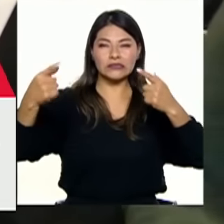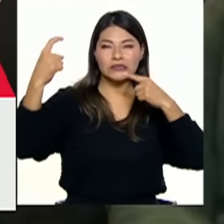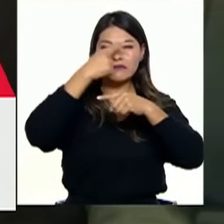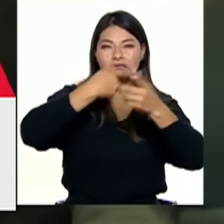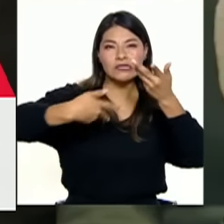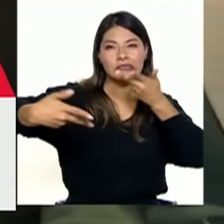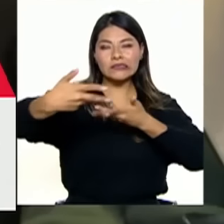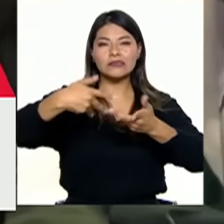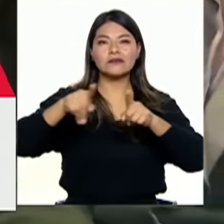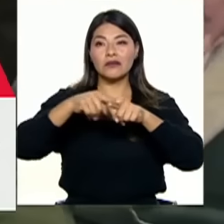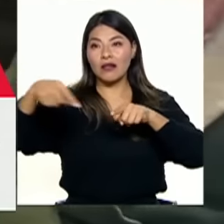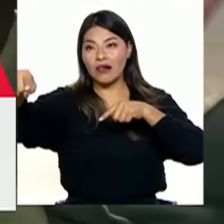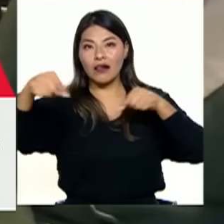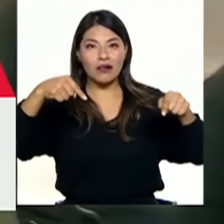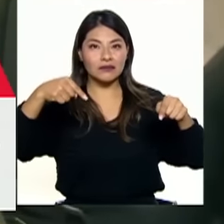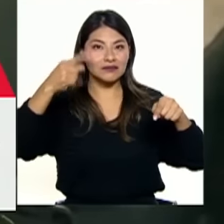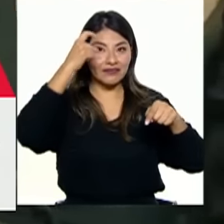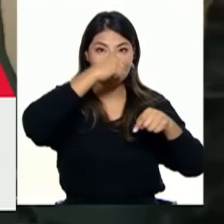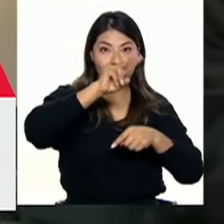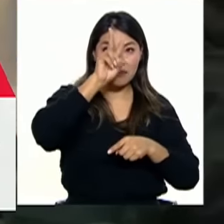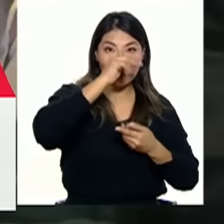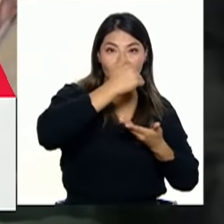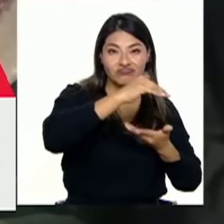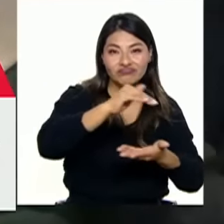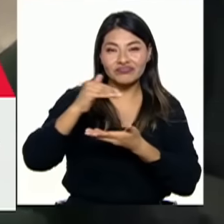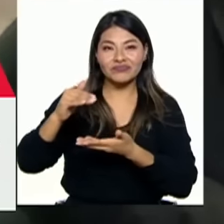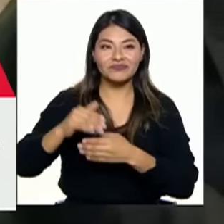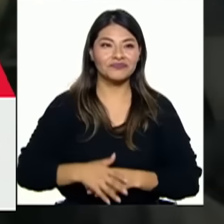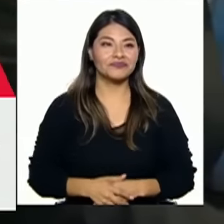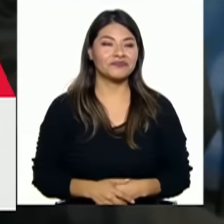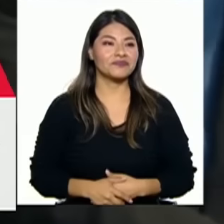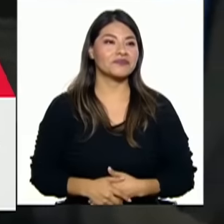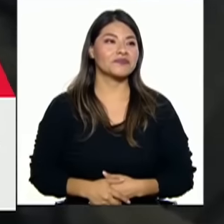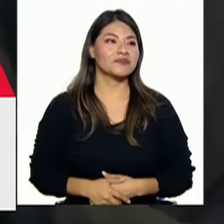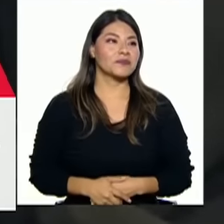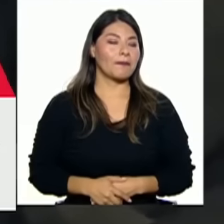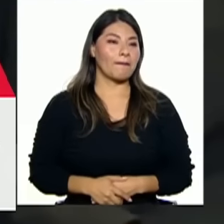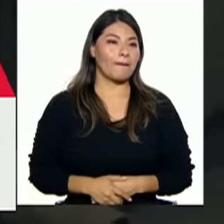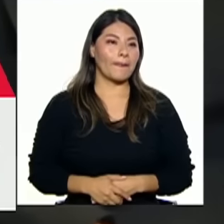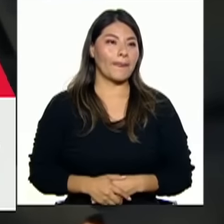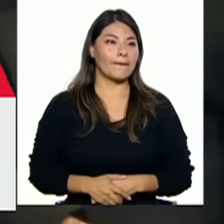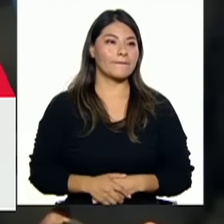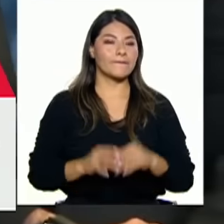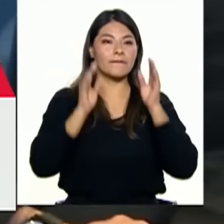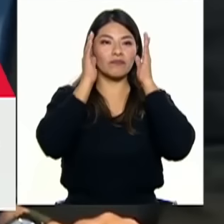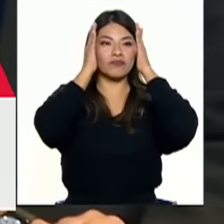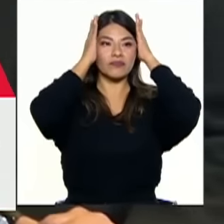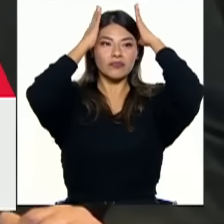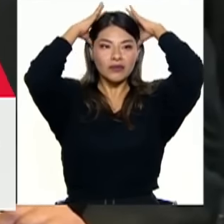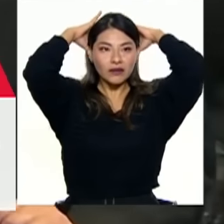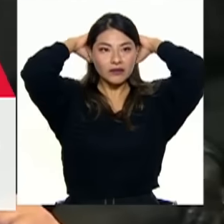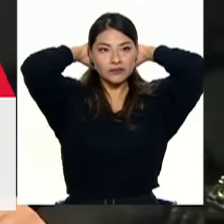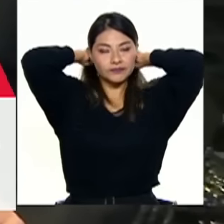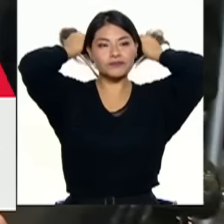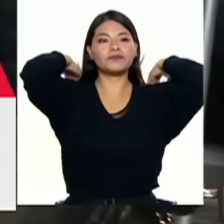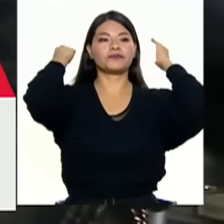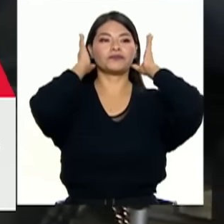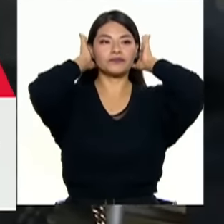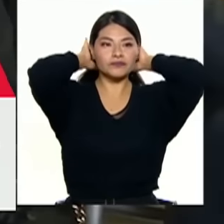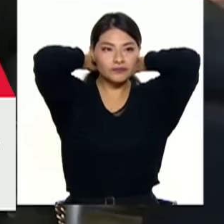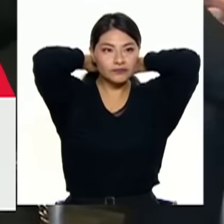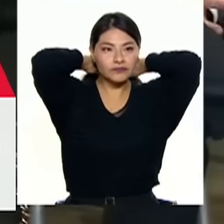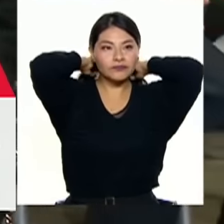comercial de nuestro país hacia uno u otro mercado. Es deber de todos nosotros hacer lo posible para evitar que estas